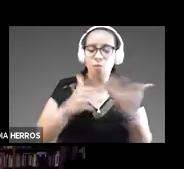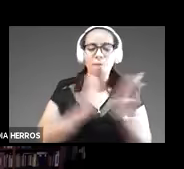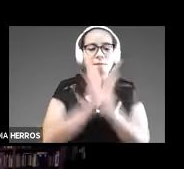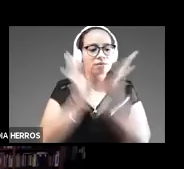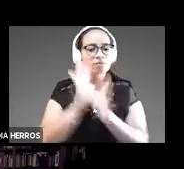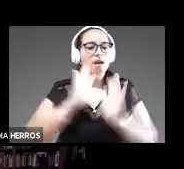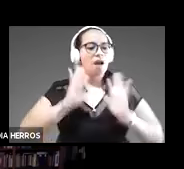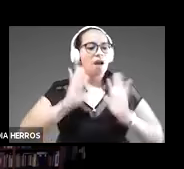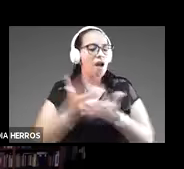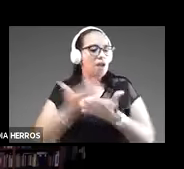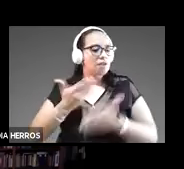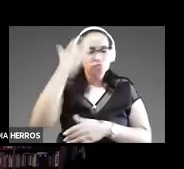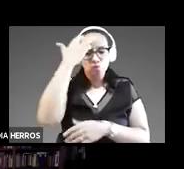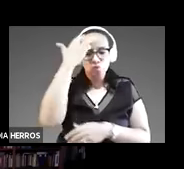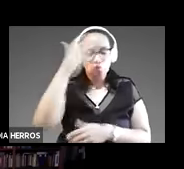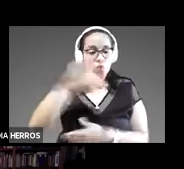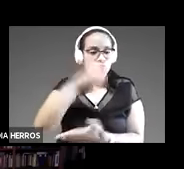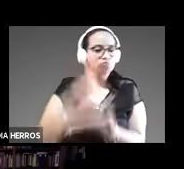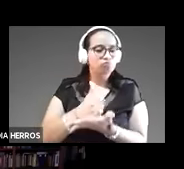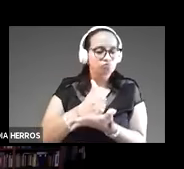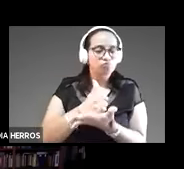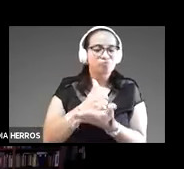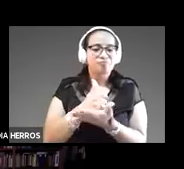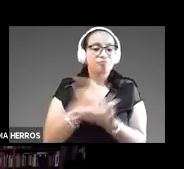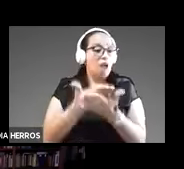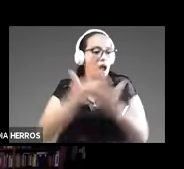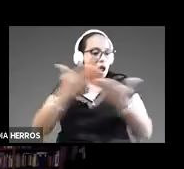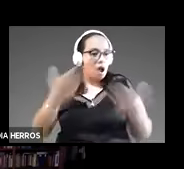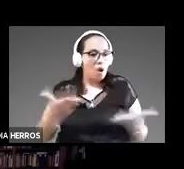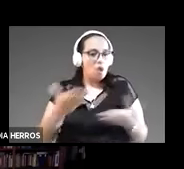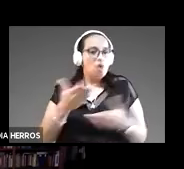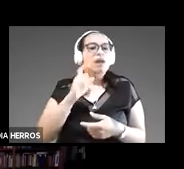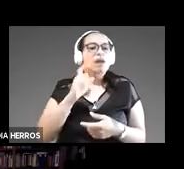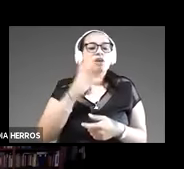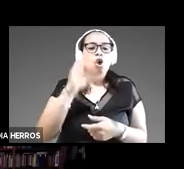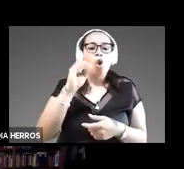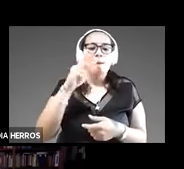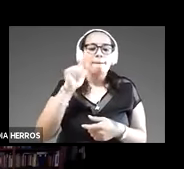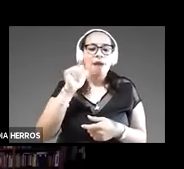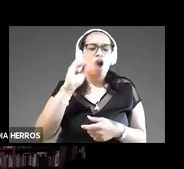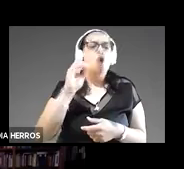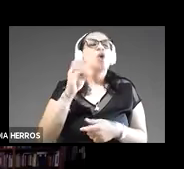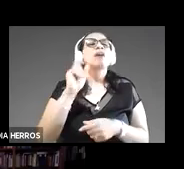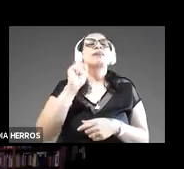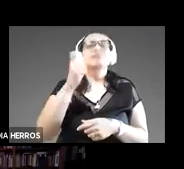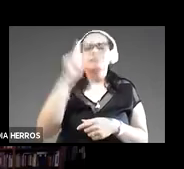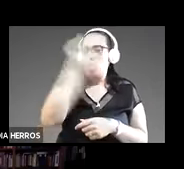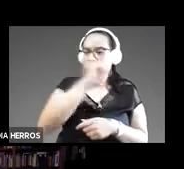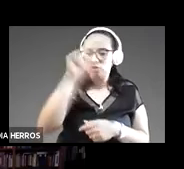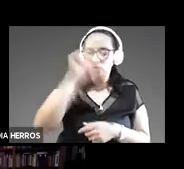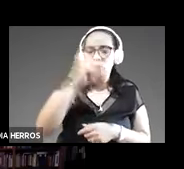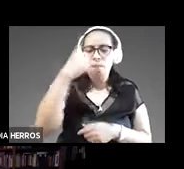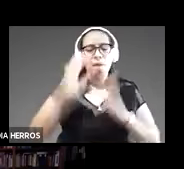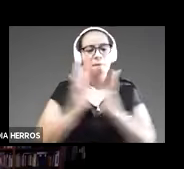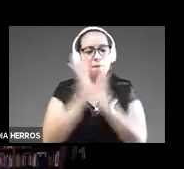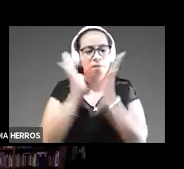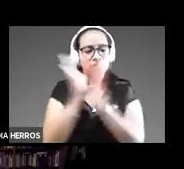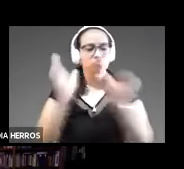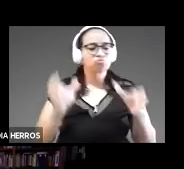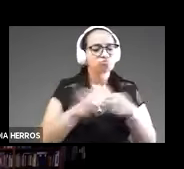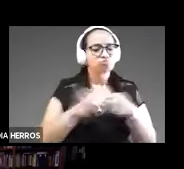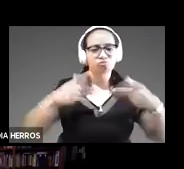conocíamos en la ciudad. Hoy los COPACOS, que son los consejos de participación comunitaria, en donde todos íbamos y a lo